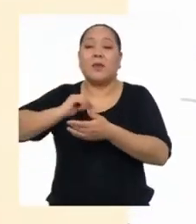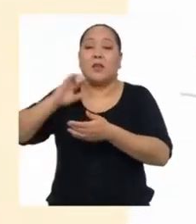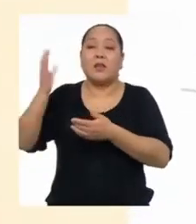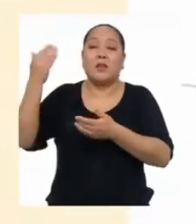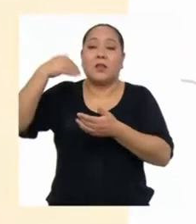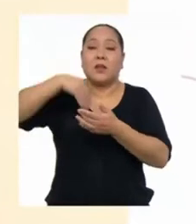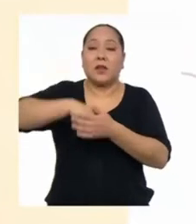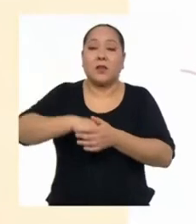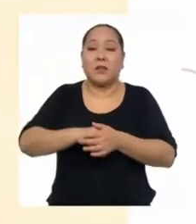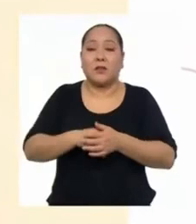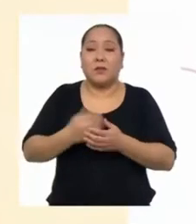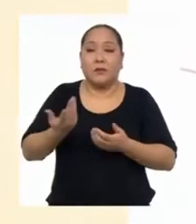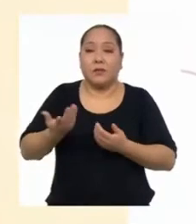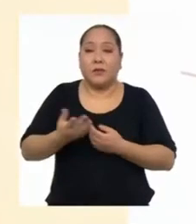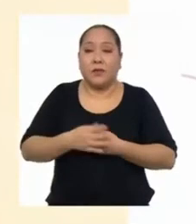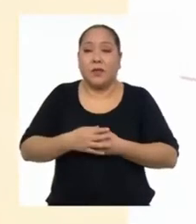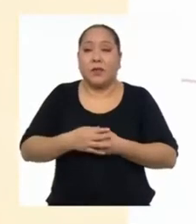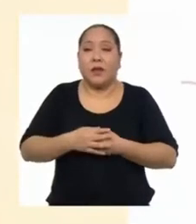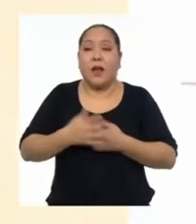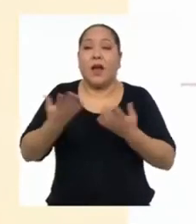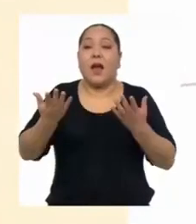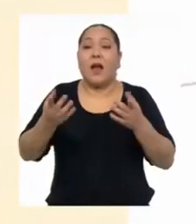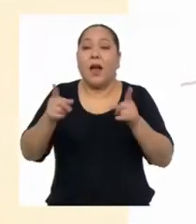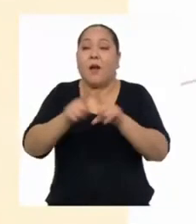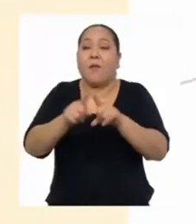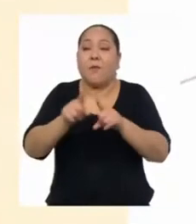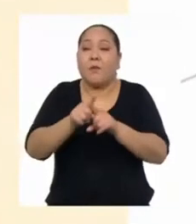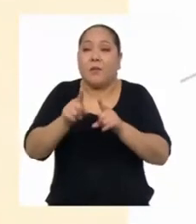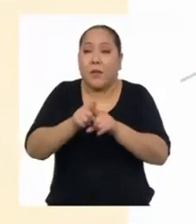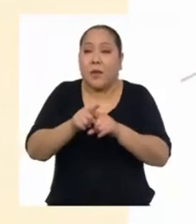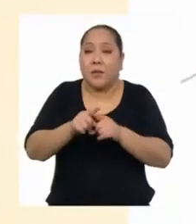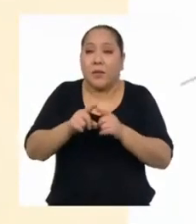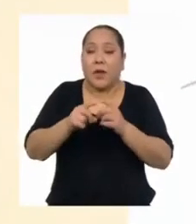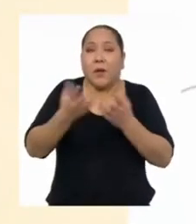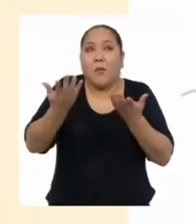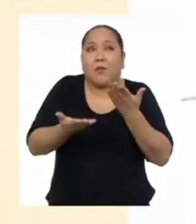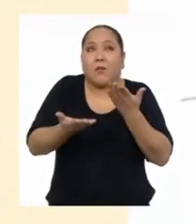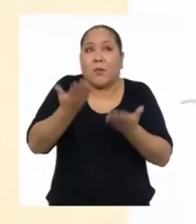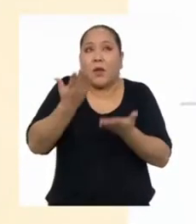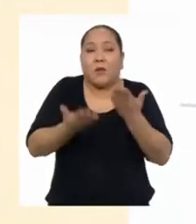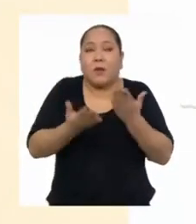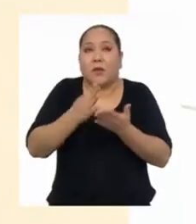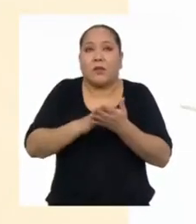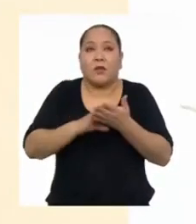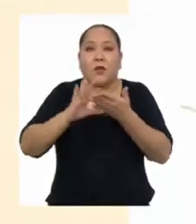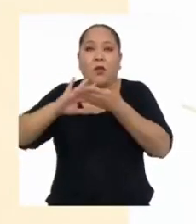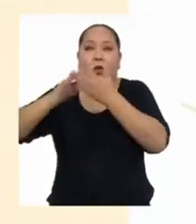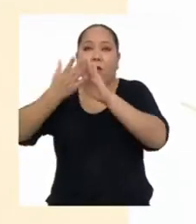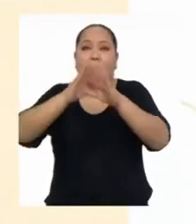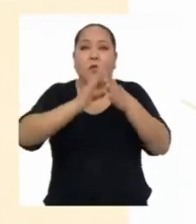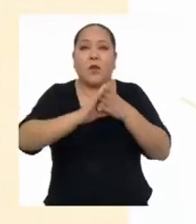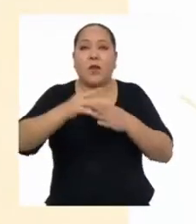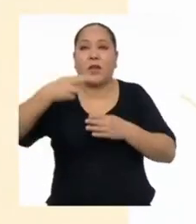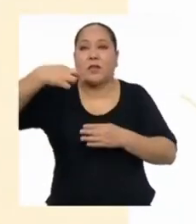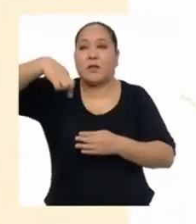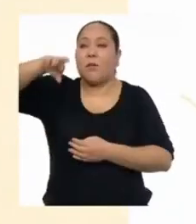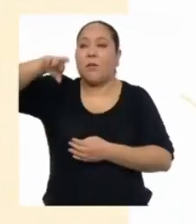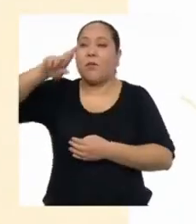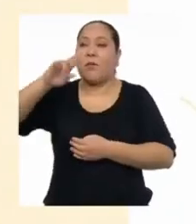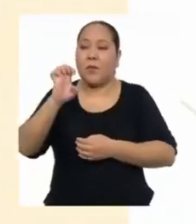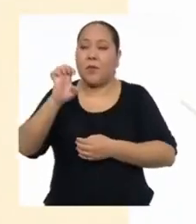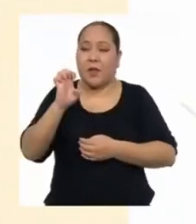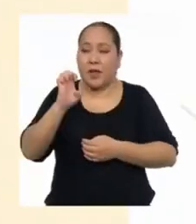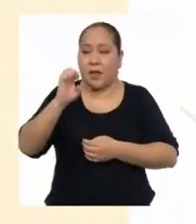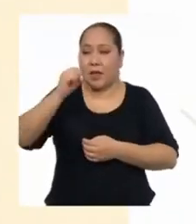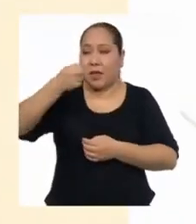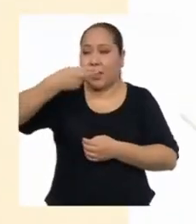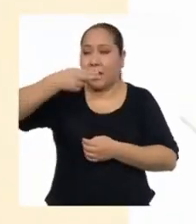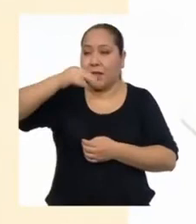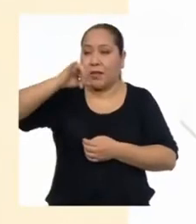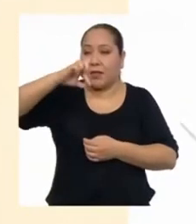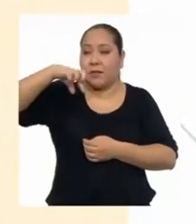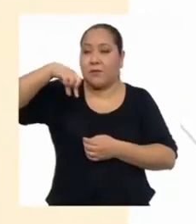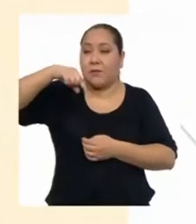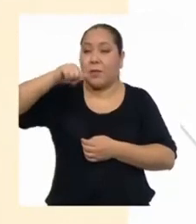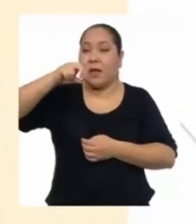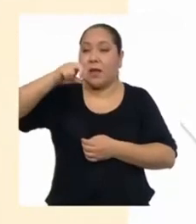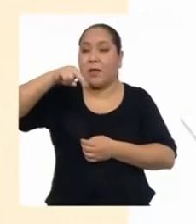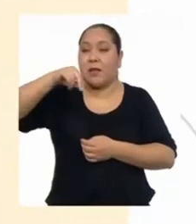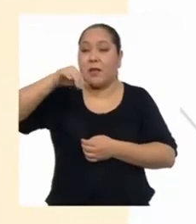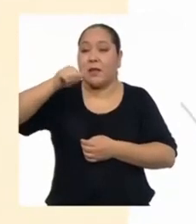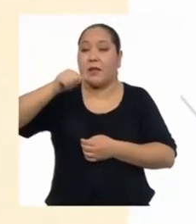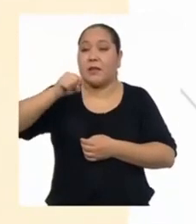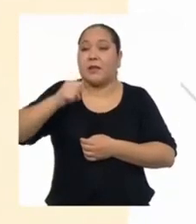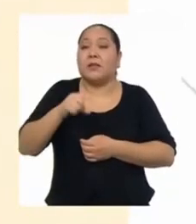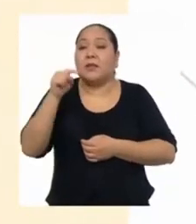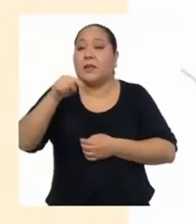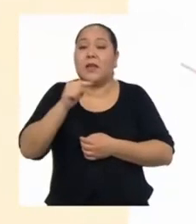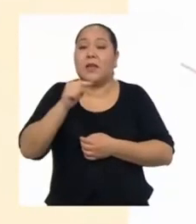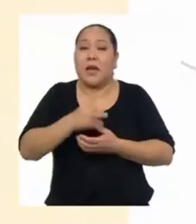entre las primeras comunidades prehispánicas. Ah, y que debido a esa diversidad se originó